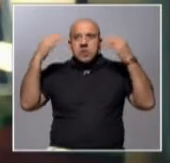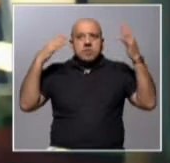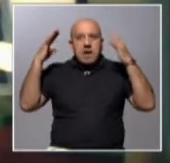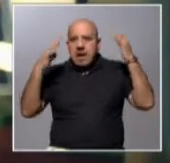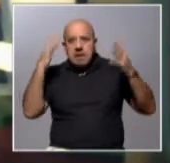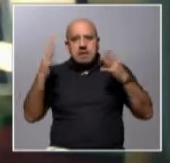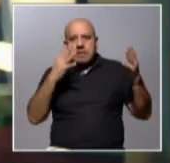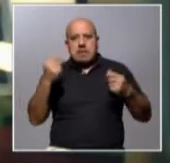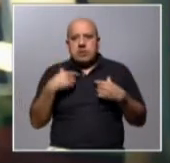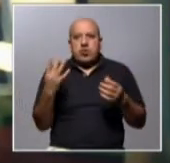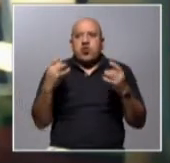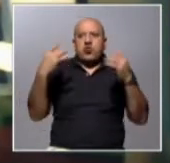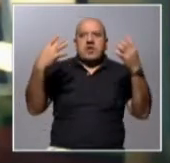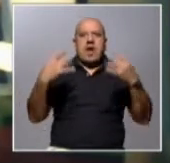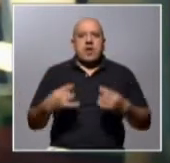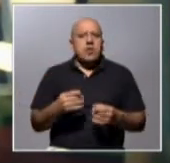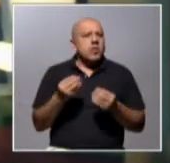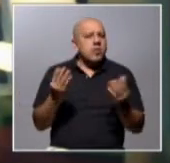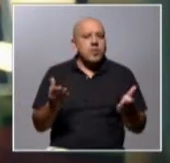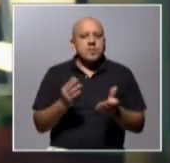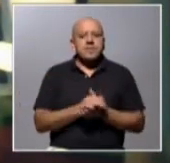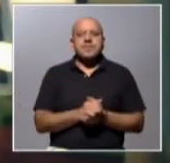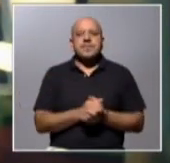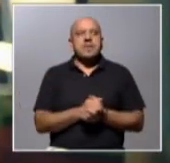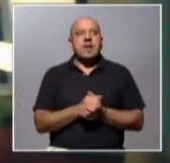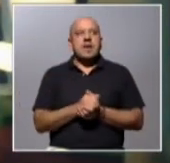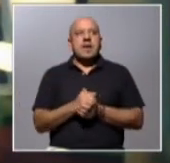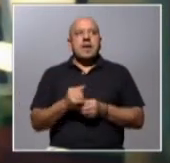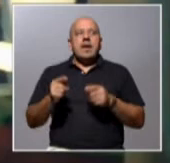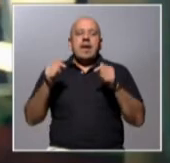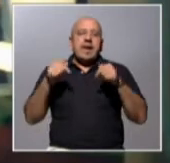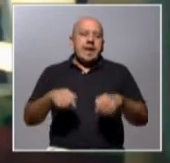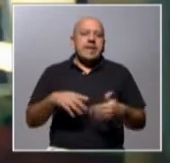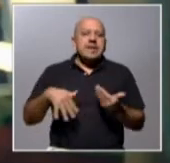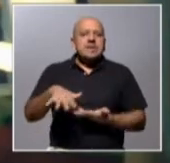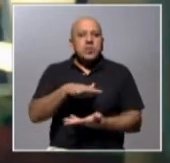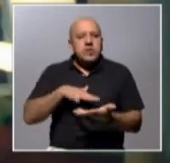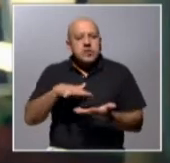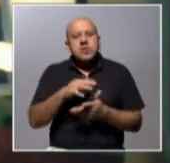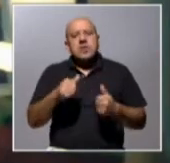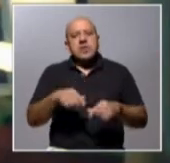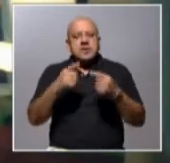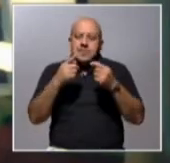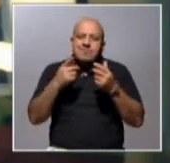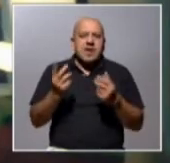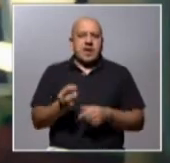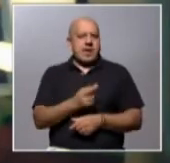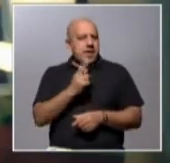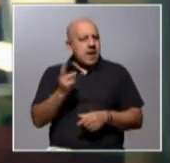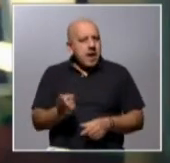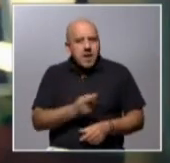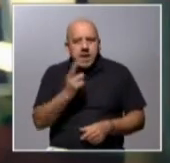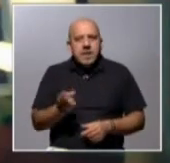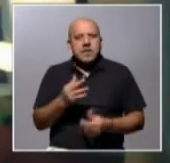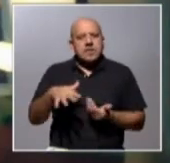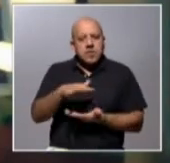puedan contagiar. Sí, claro. Es que en realidad toda esta situación es muy anormal para todos. Entonces empieza a generar un